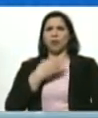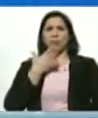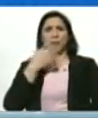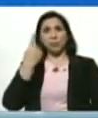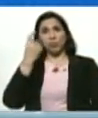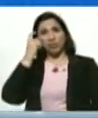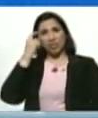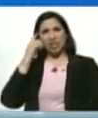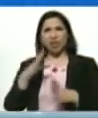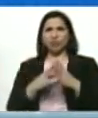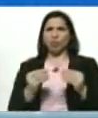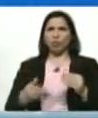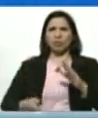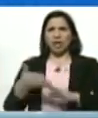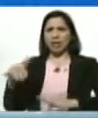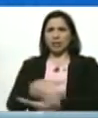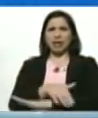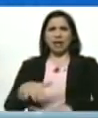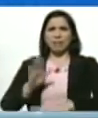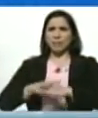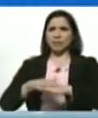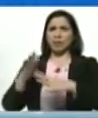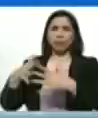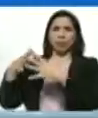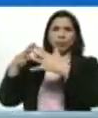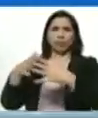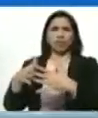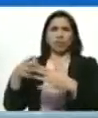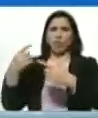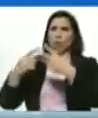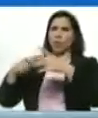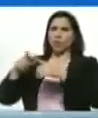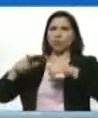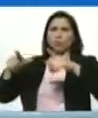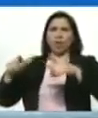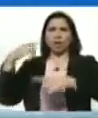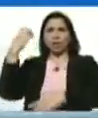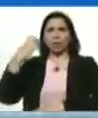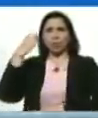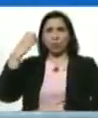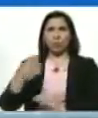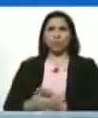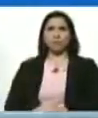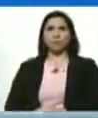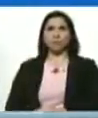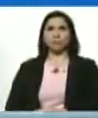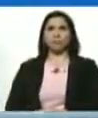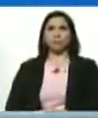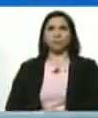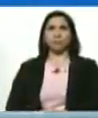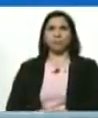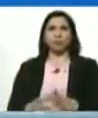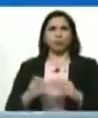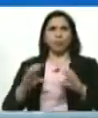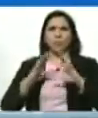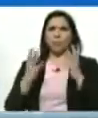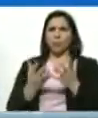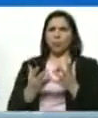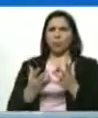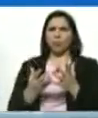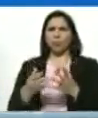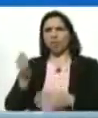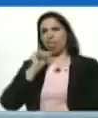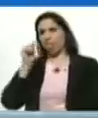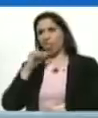todos salen para la calle como ha pasado en eeuu en otros lugares de europa todo el mundo un bar todo el